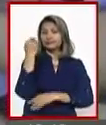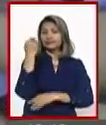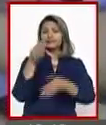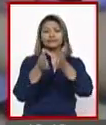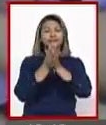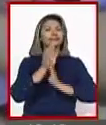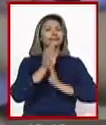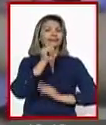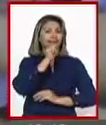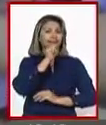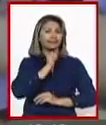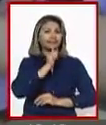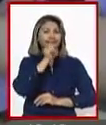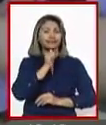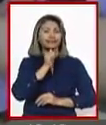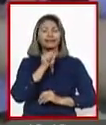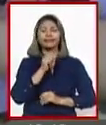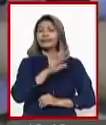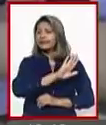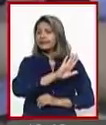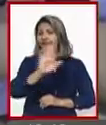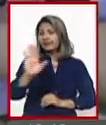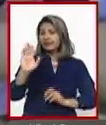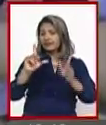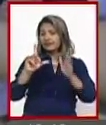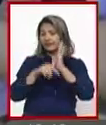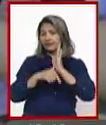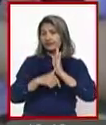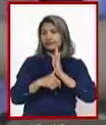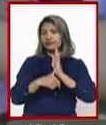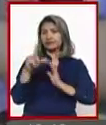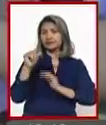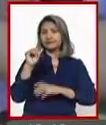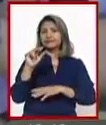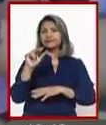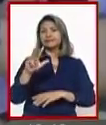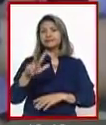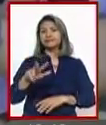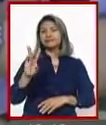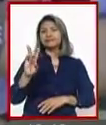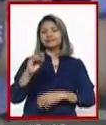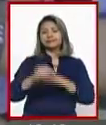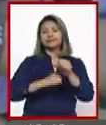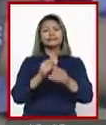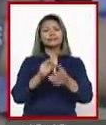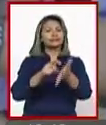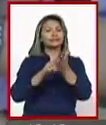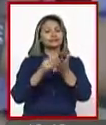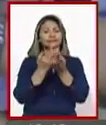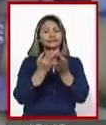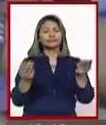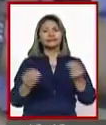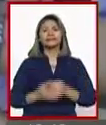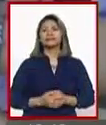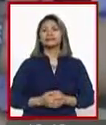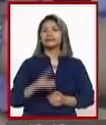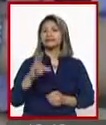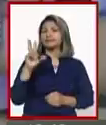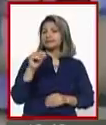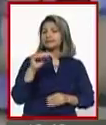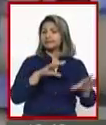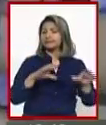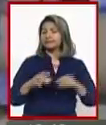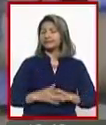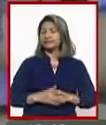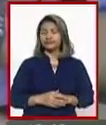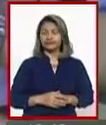pedir paciencia a quienes después de más de 27 años están viniendo a exigir cosas que en realidad no se han hecho